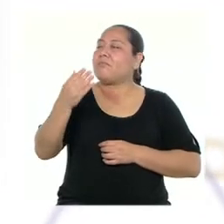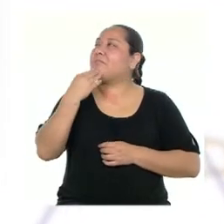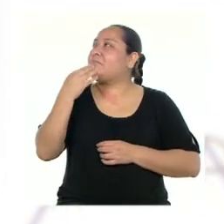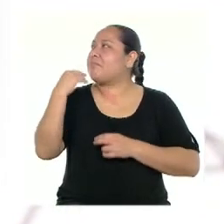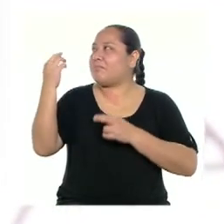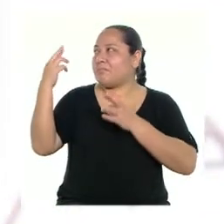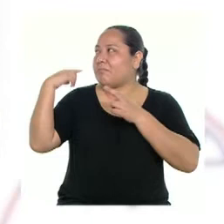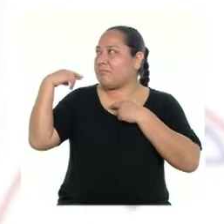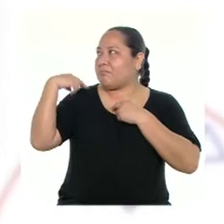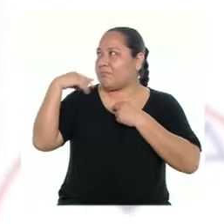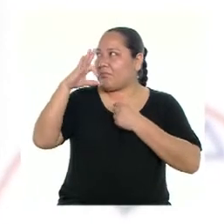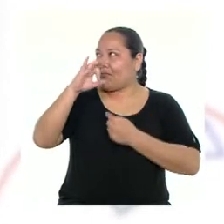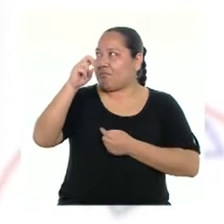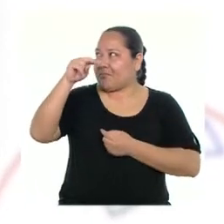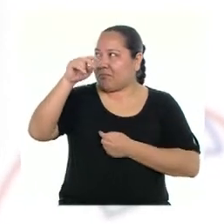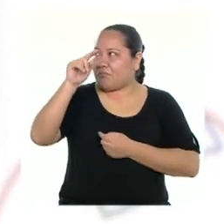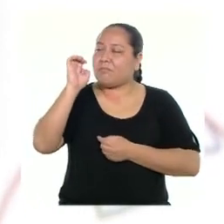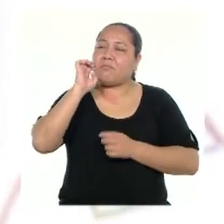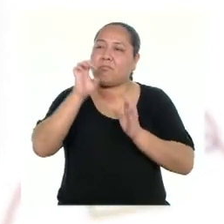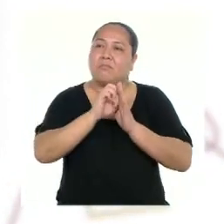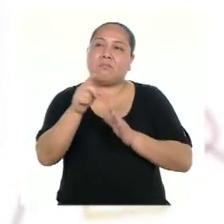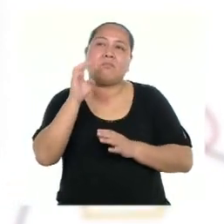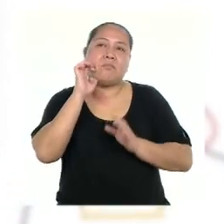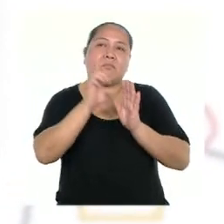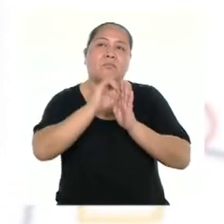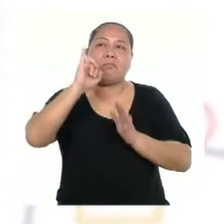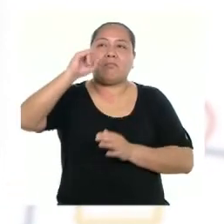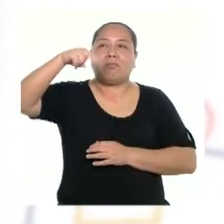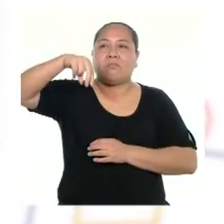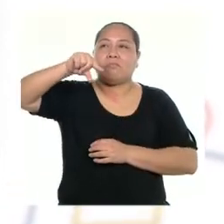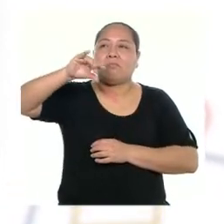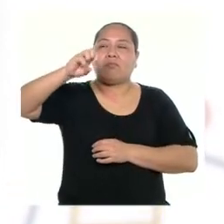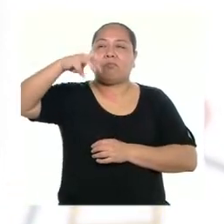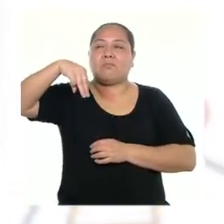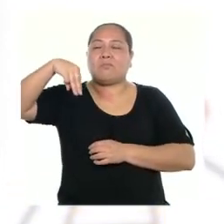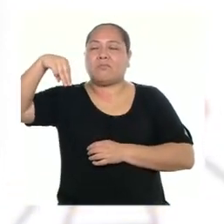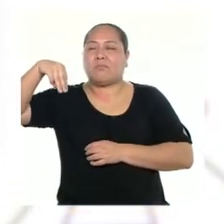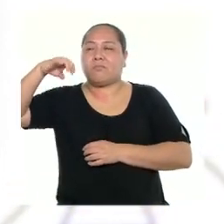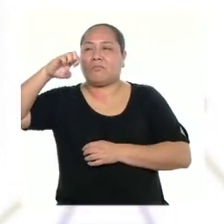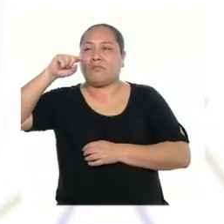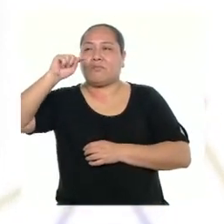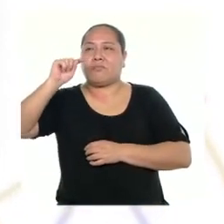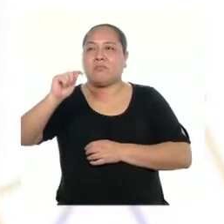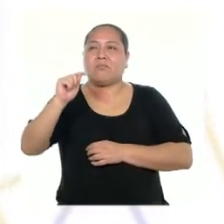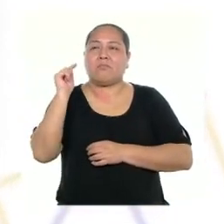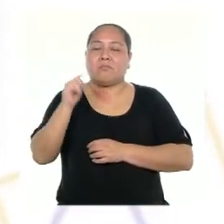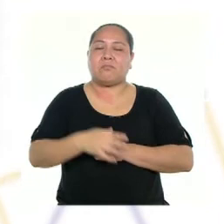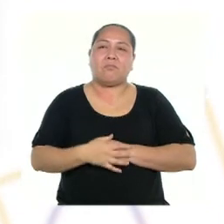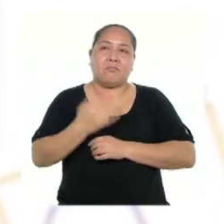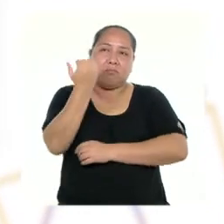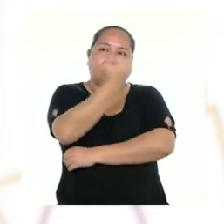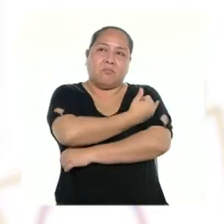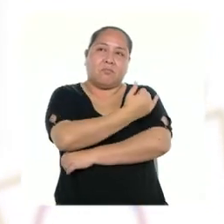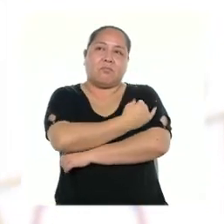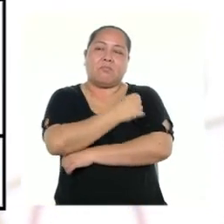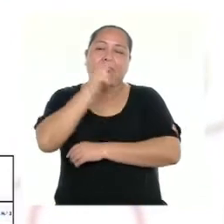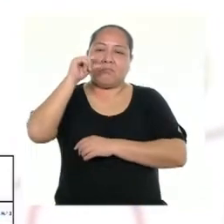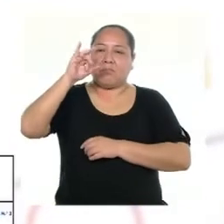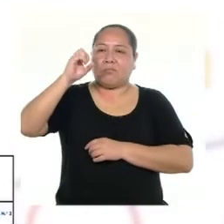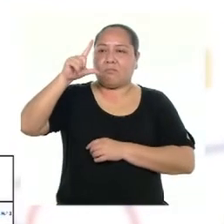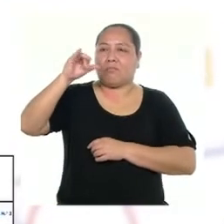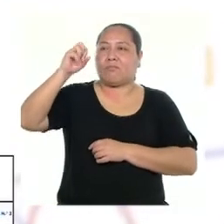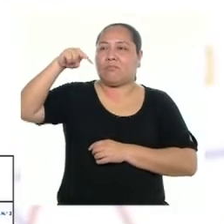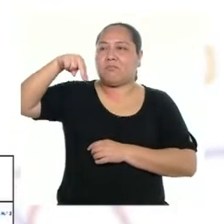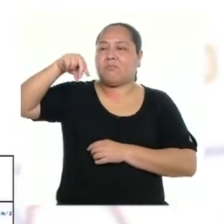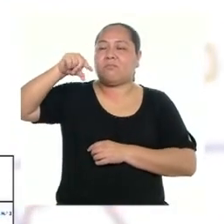encargado de elaborar el mapa. En este caso es el INGEMET, Instituto Geológico Minero y Metalúrgico. ¿Y